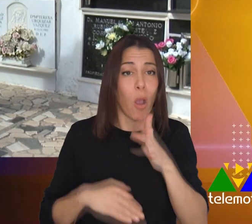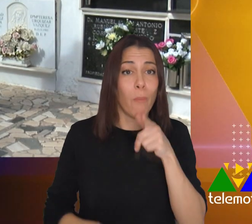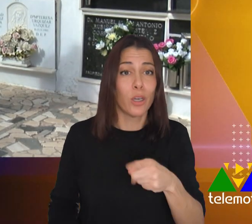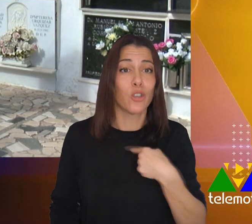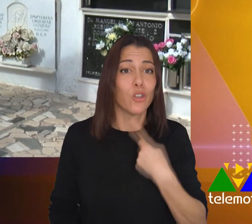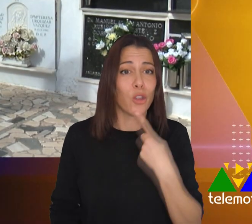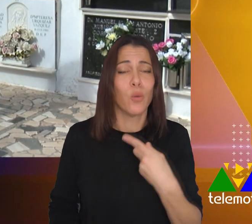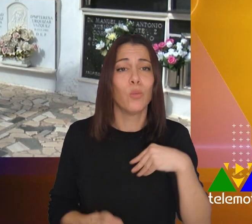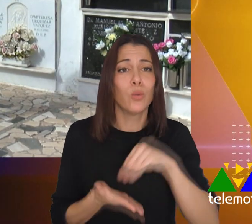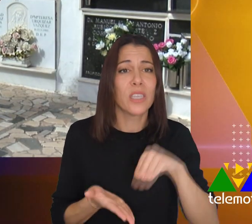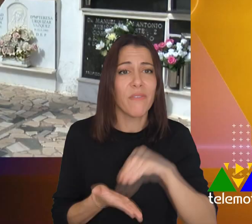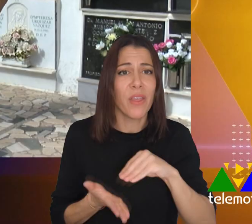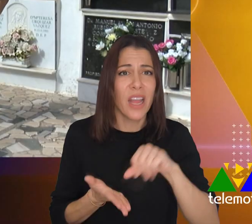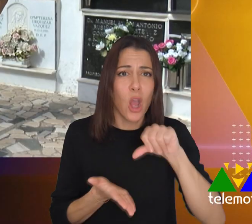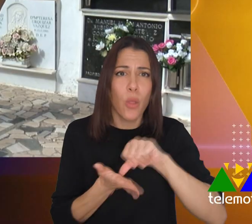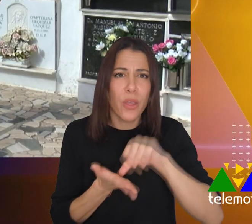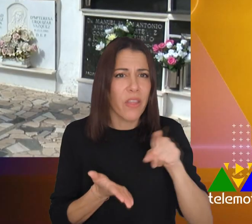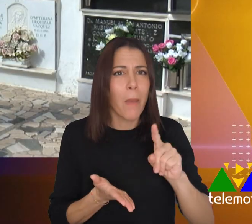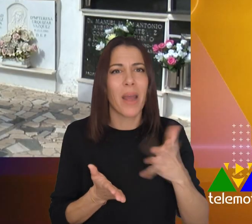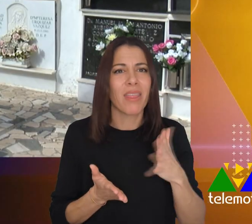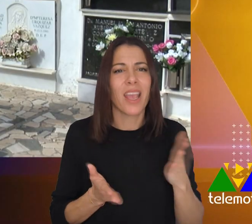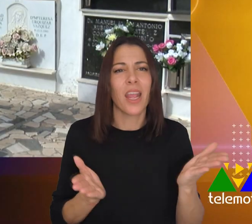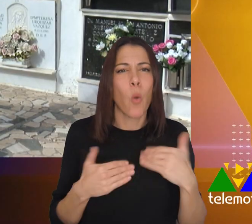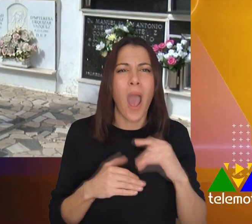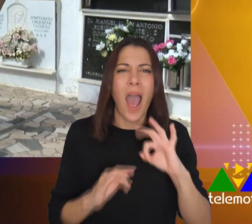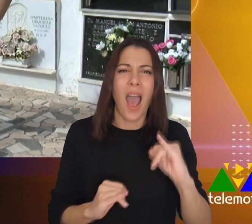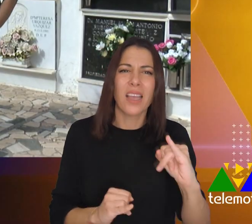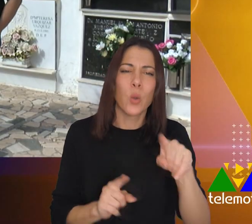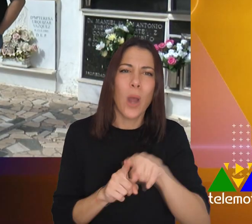eso digo que somos a veces las ciudades, o tenemos memoria corta, ¿no?